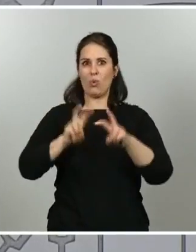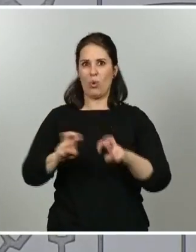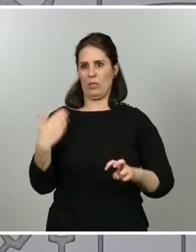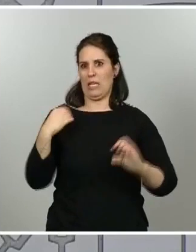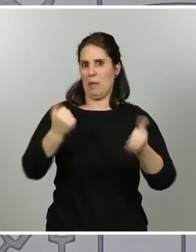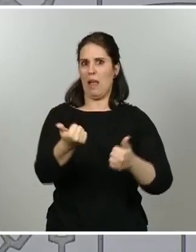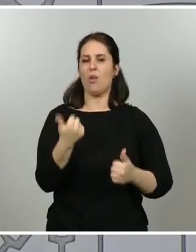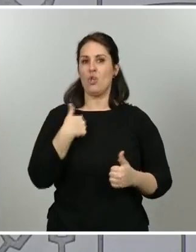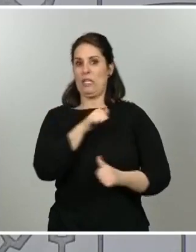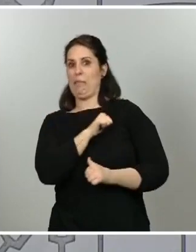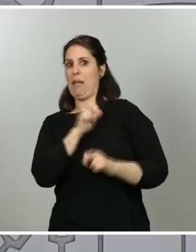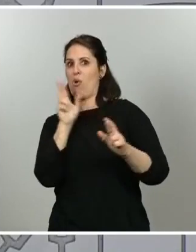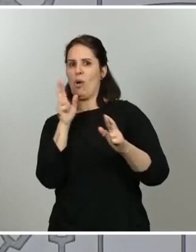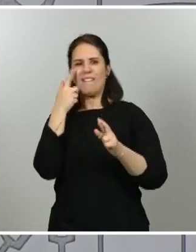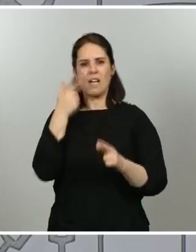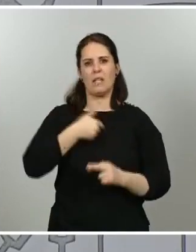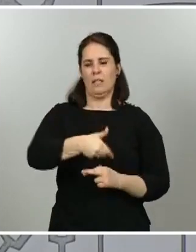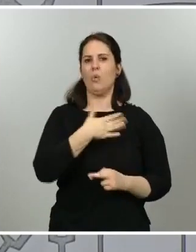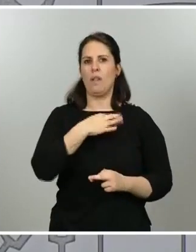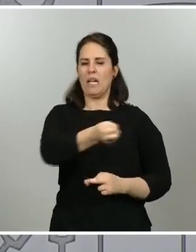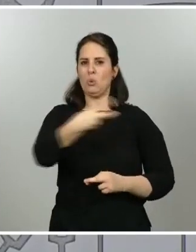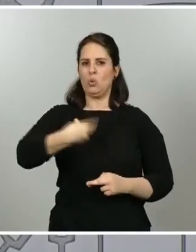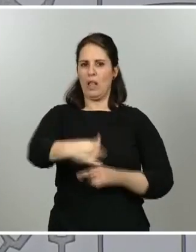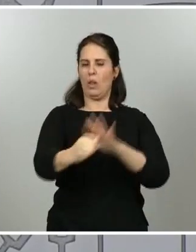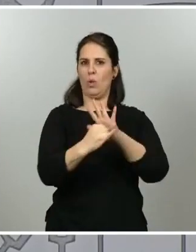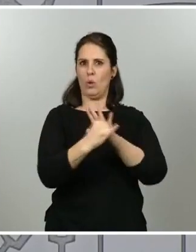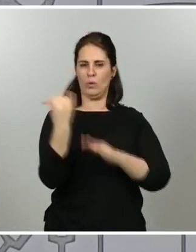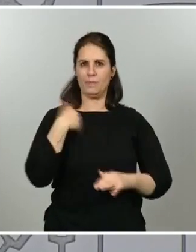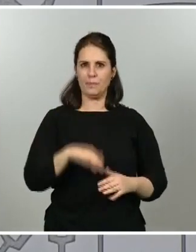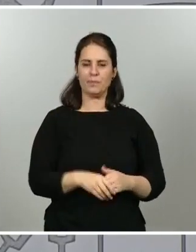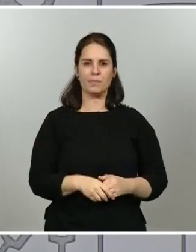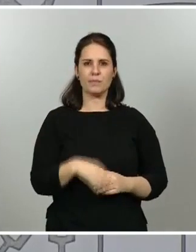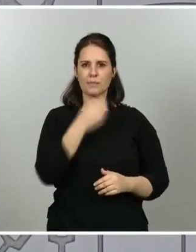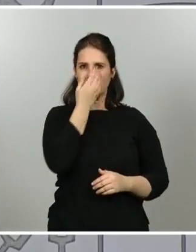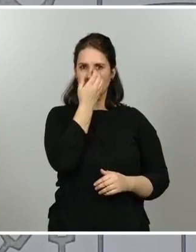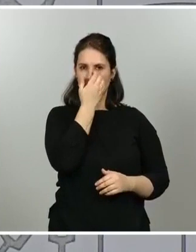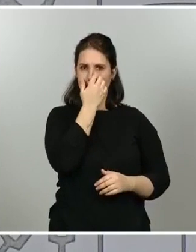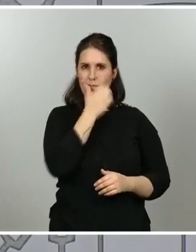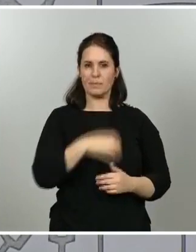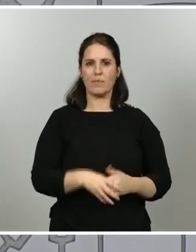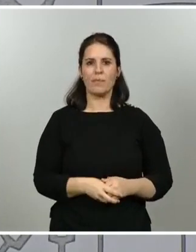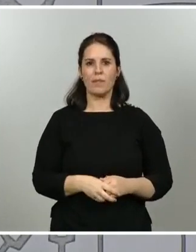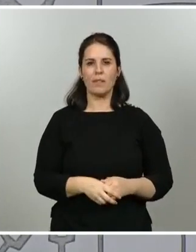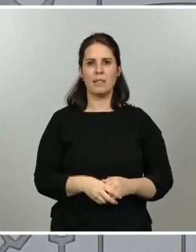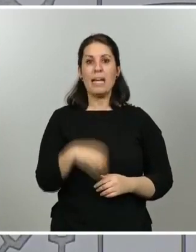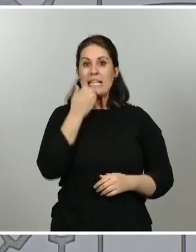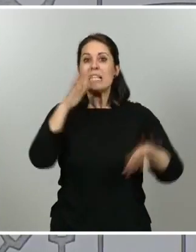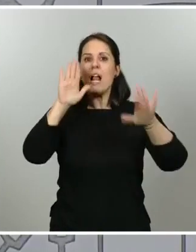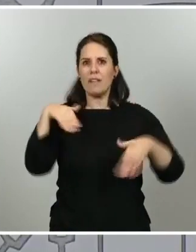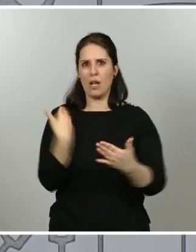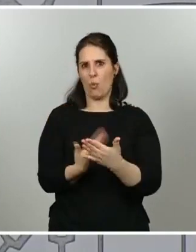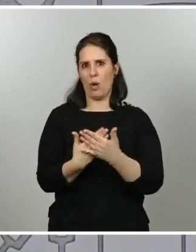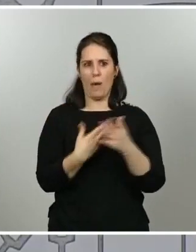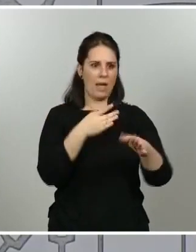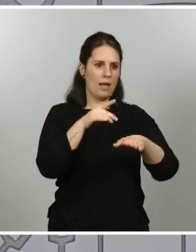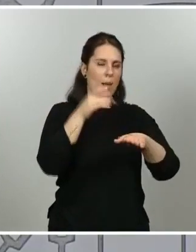espero que podamos tener algún resultado en breve. Si es que existe alguna asociación. Podría ser, no lo podemos